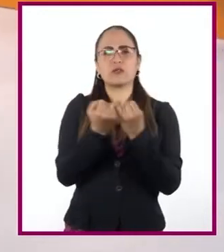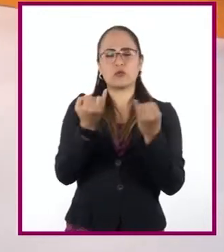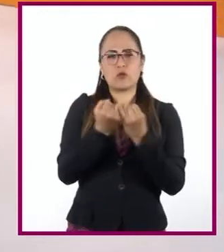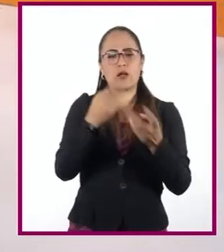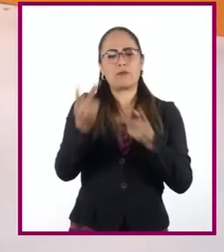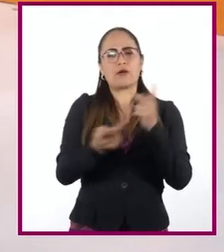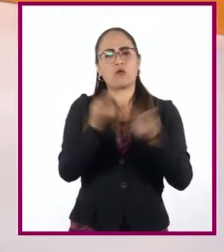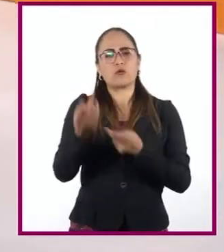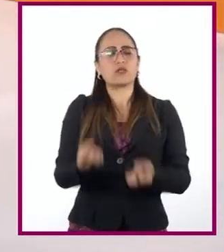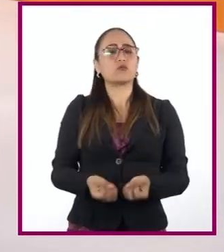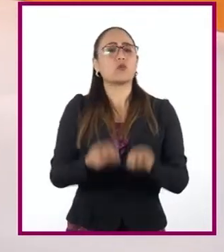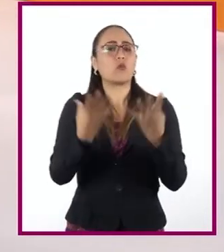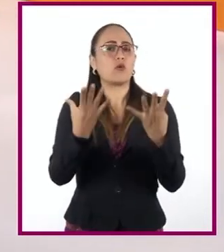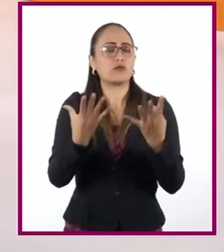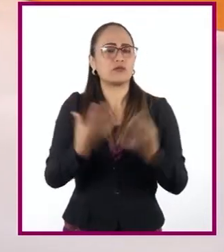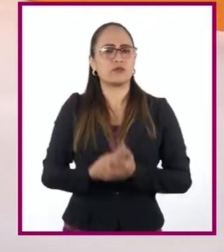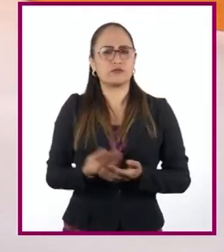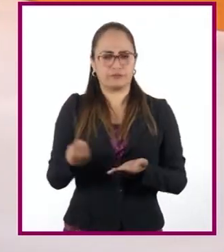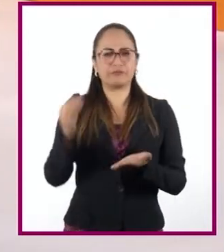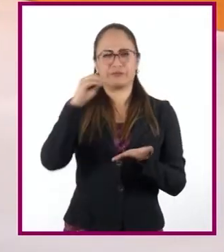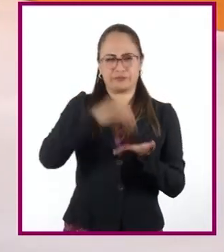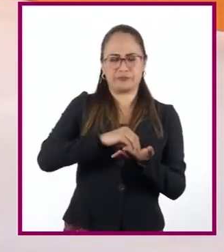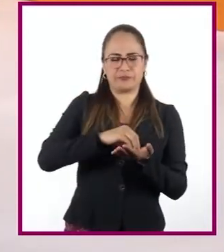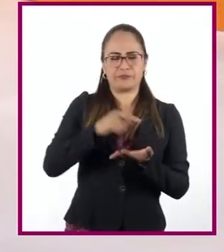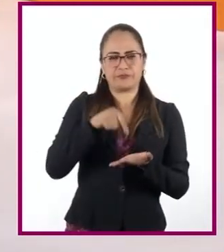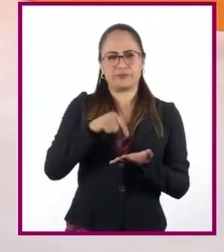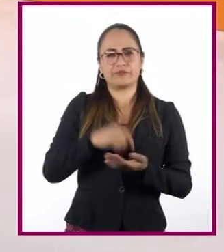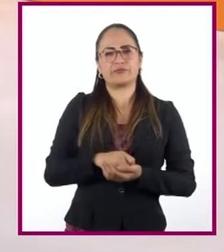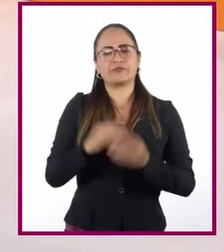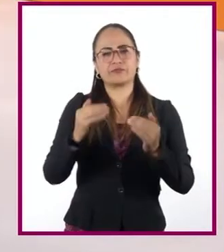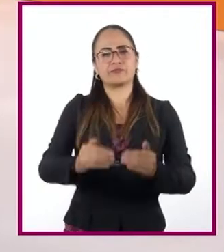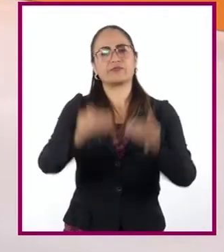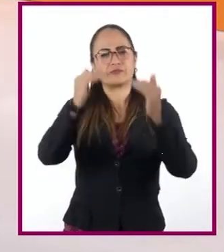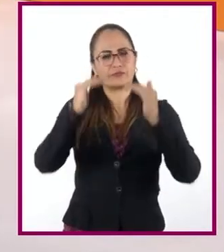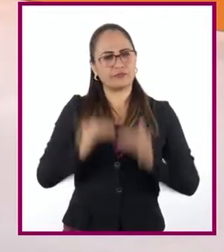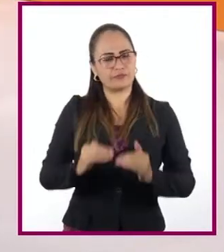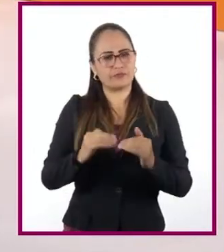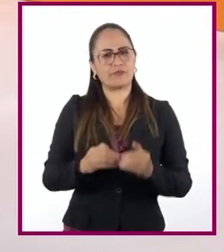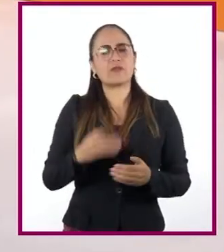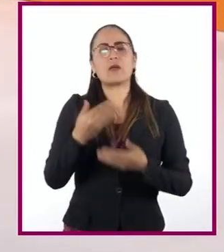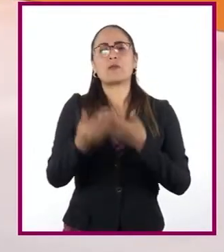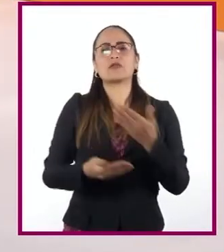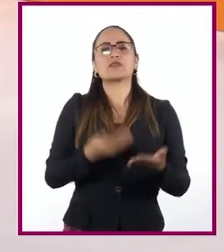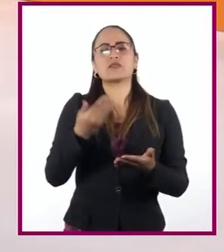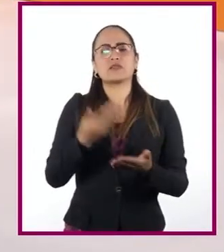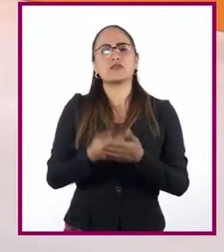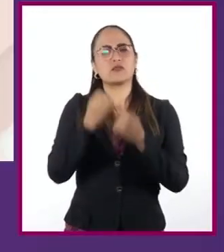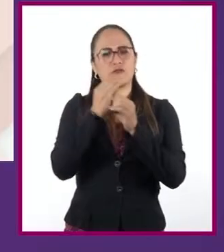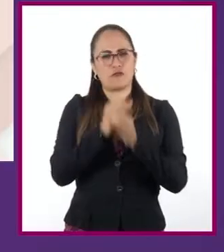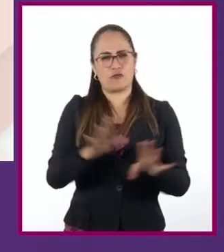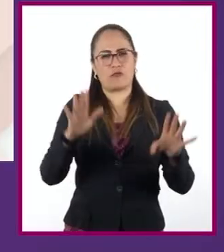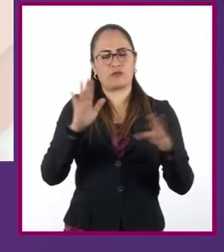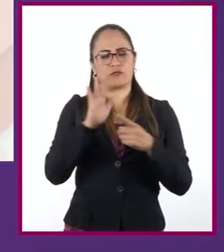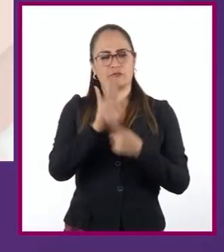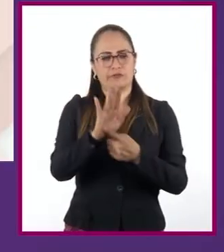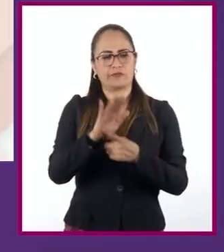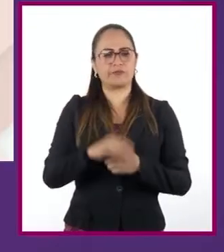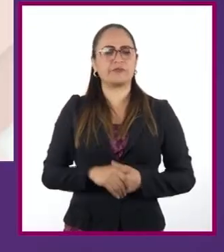de preguntas que se incluyeron en él. El siguiente apartado, presentación de los datos obtenidos,